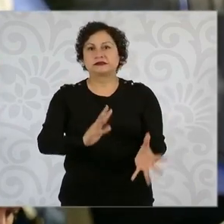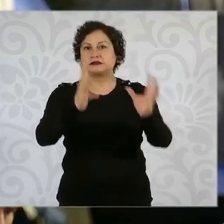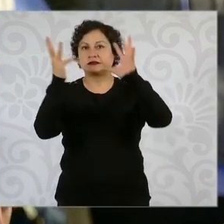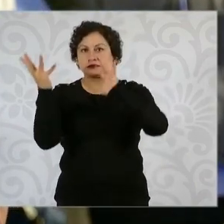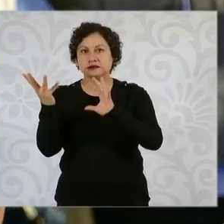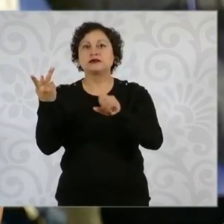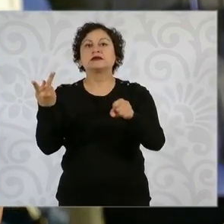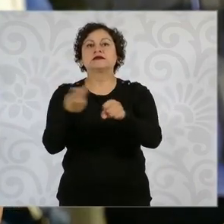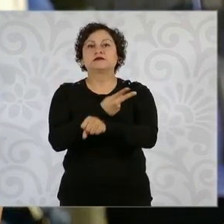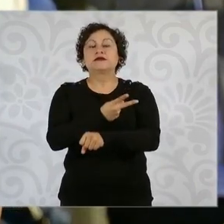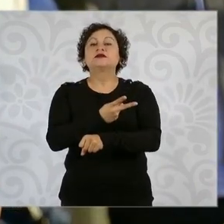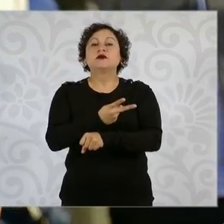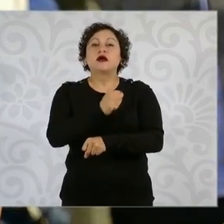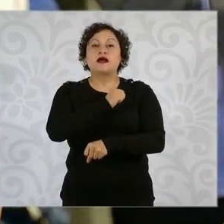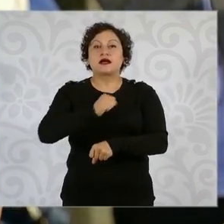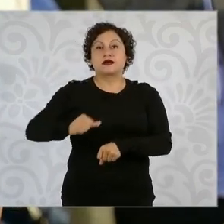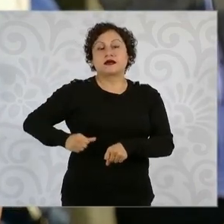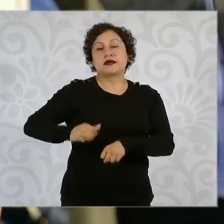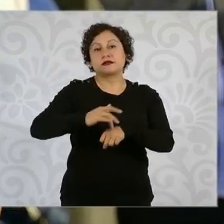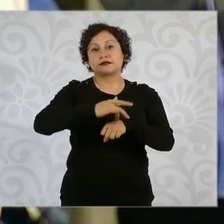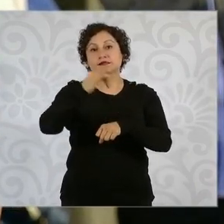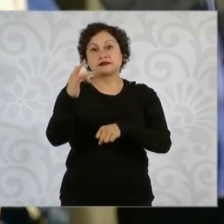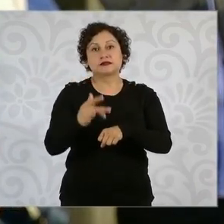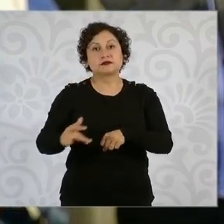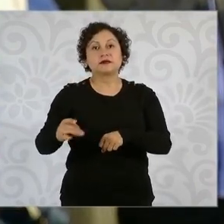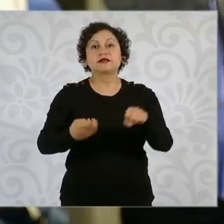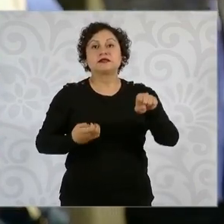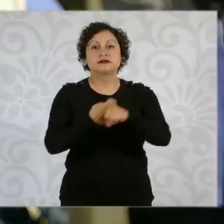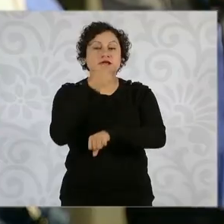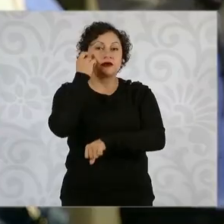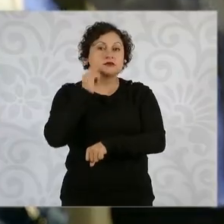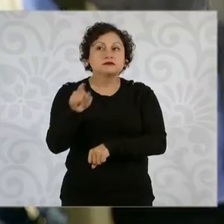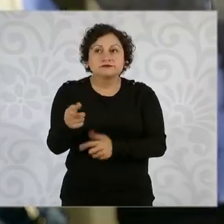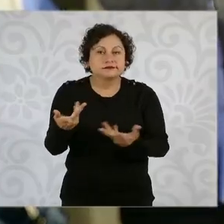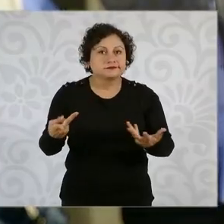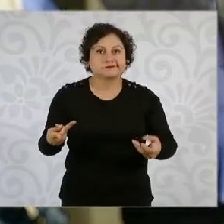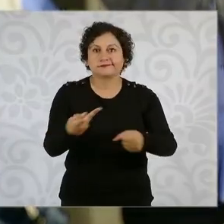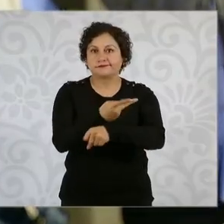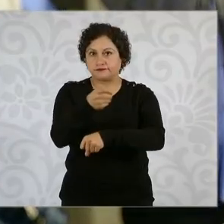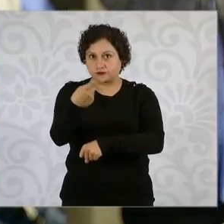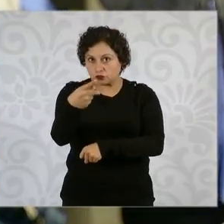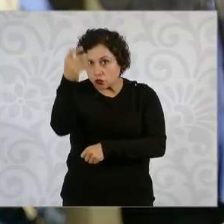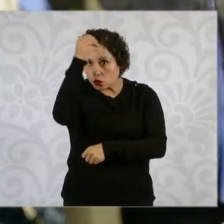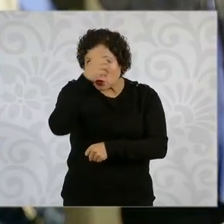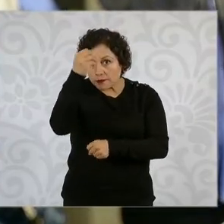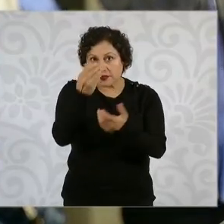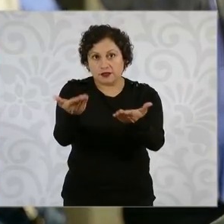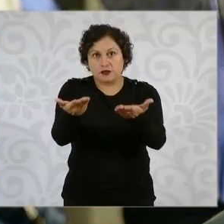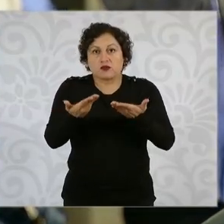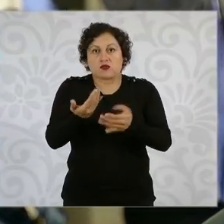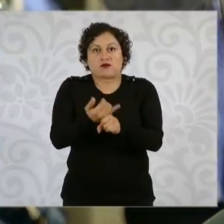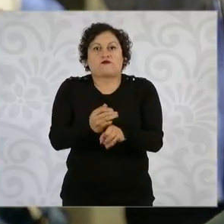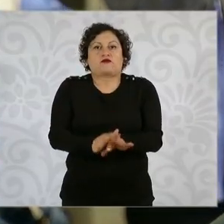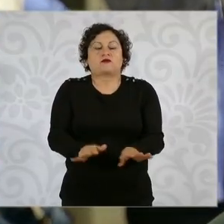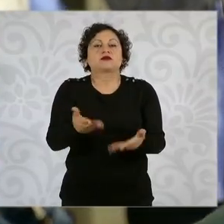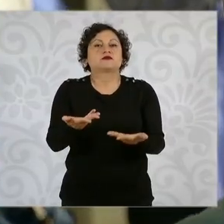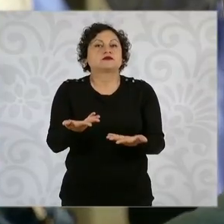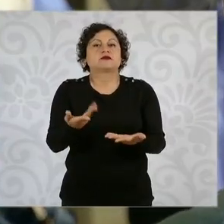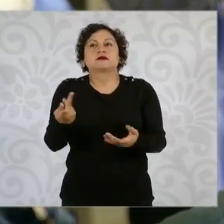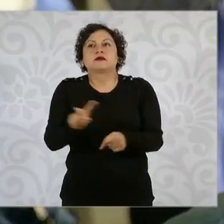asesinato del alcalde en Chilpancingo. Saber justamente pues su opinión, si tiene más detalles sobre este evento y